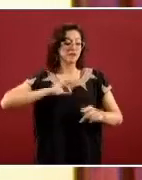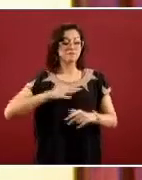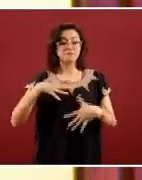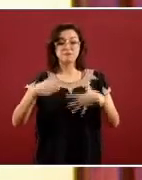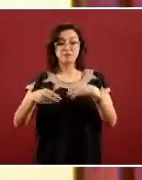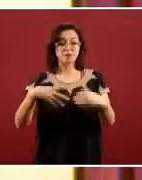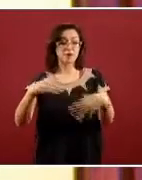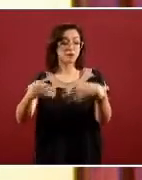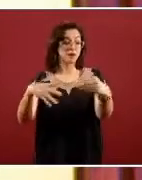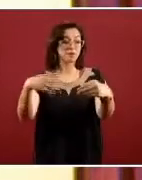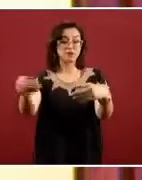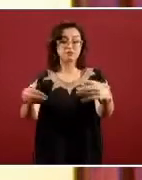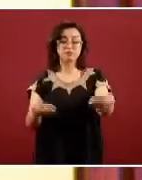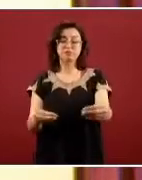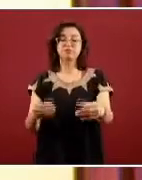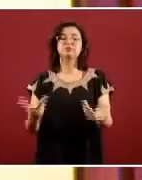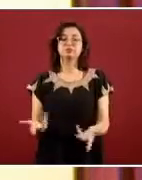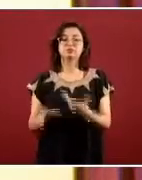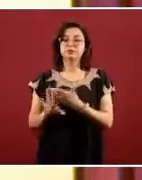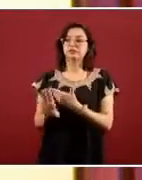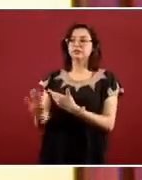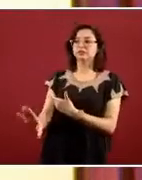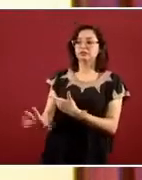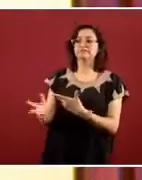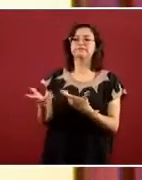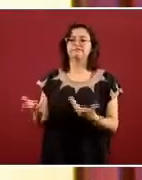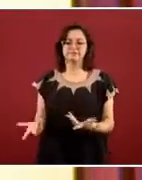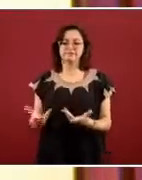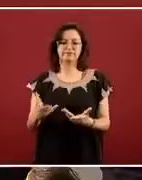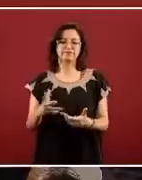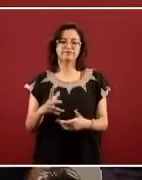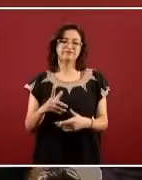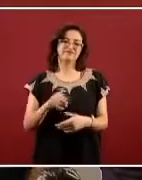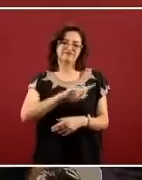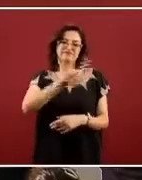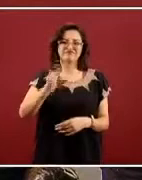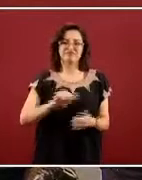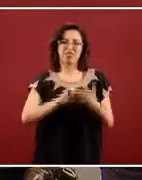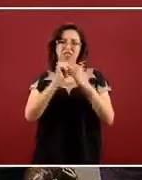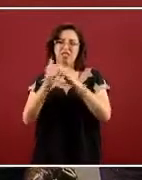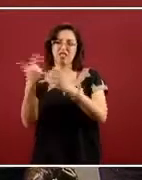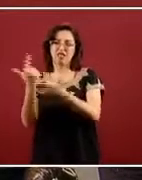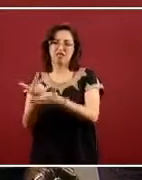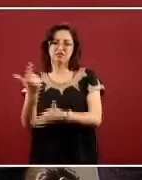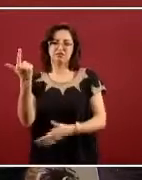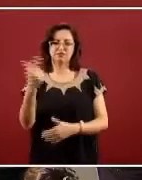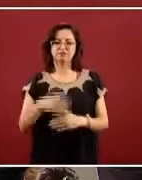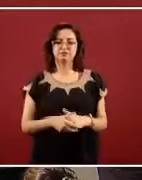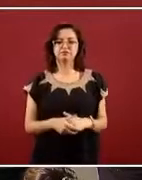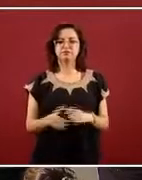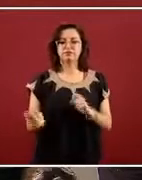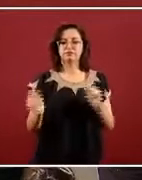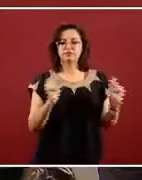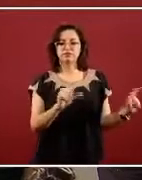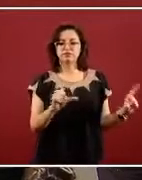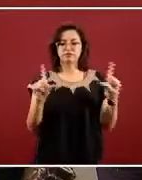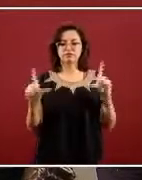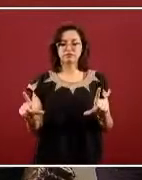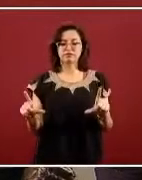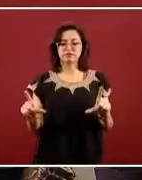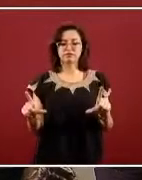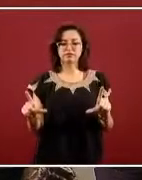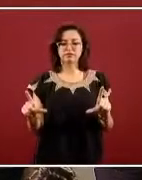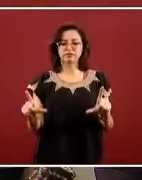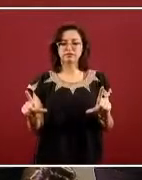epidemia contagiarse y por lo tanto pasar a formar parte de esta estadística. En la siguiente,